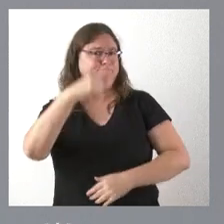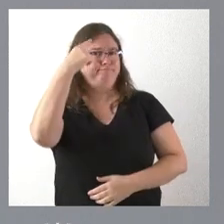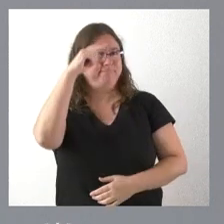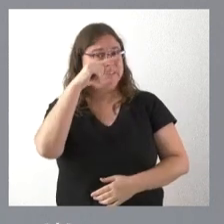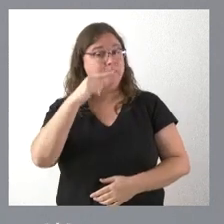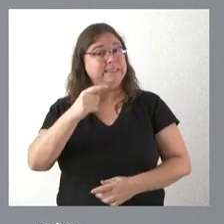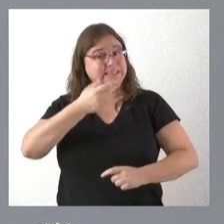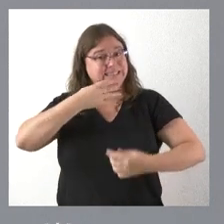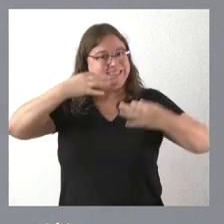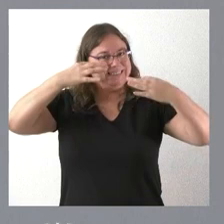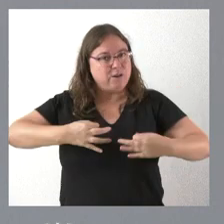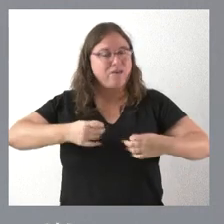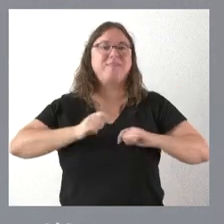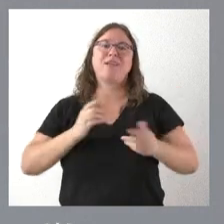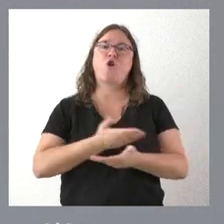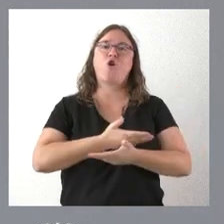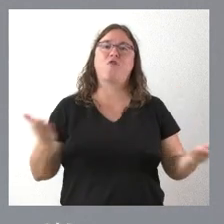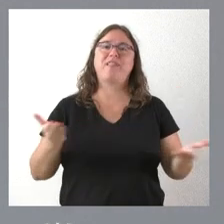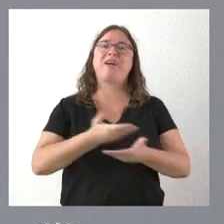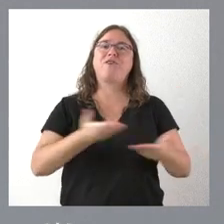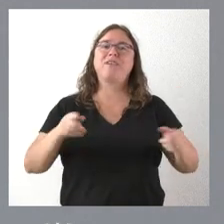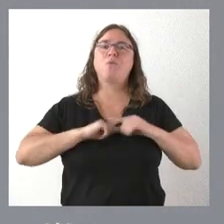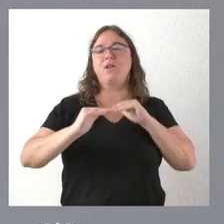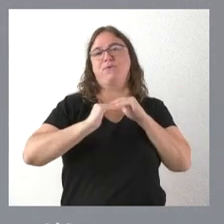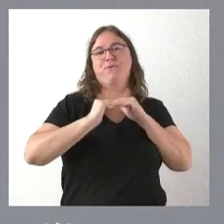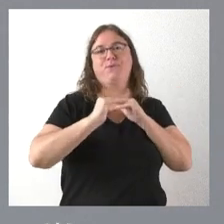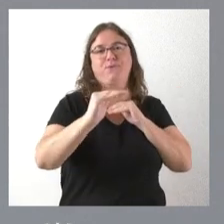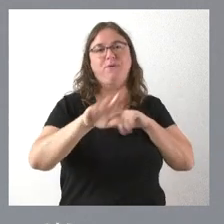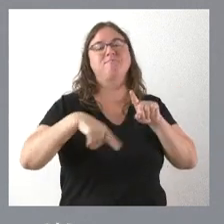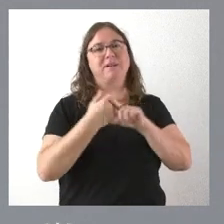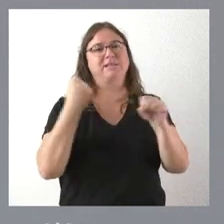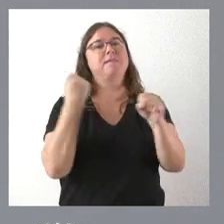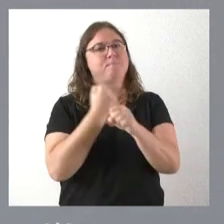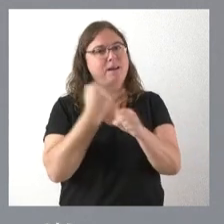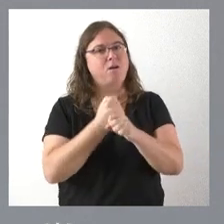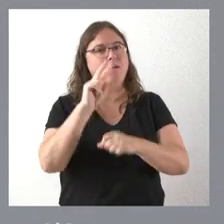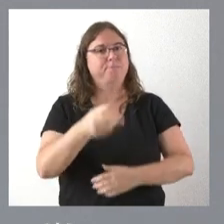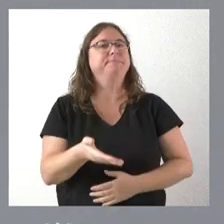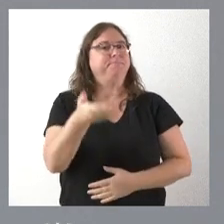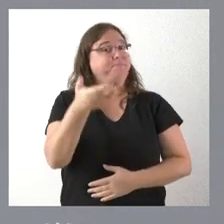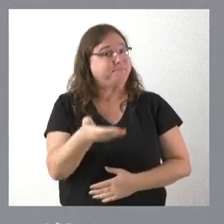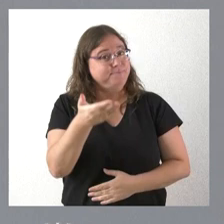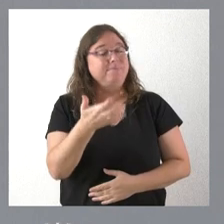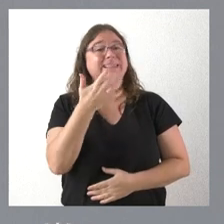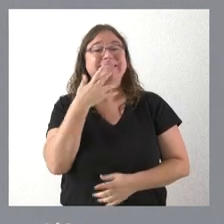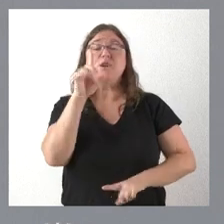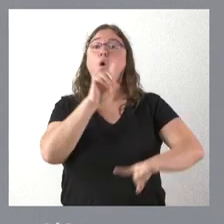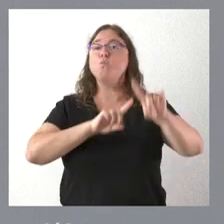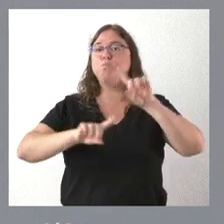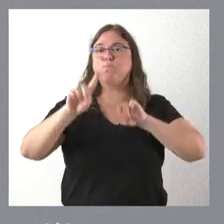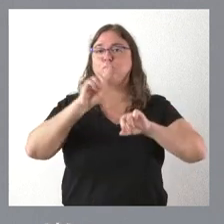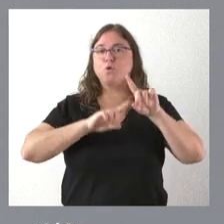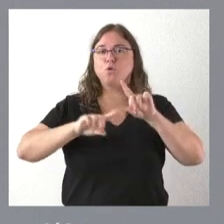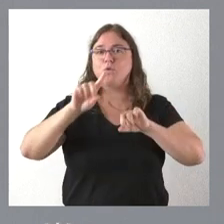la seguridad pues genera confianza y la confianza también genera estabilidad y empleo por tanto es muy importante que lo que es un problema